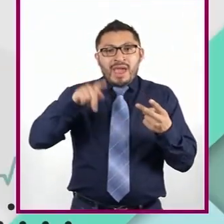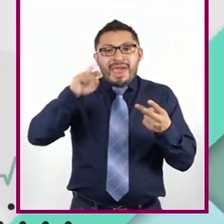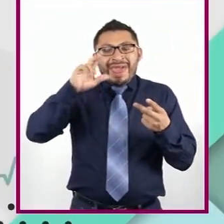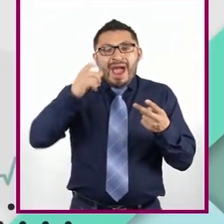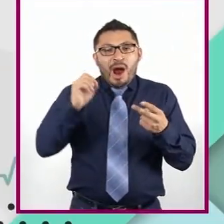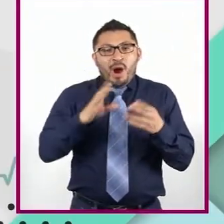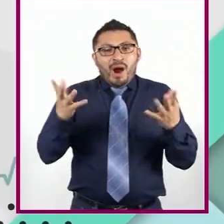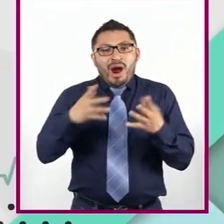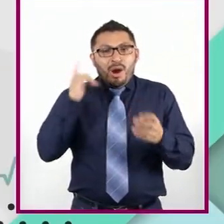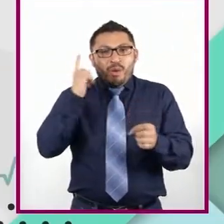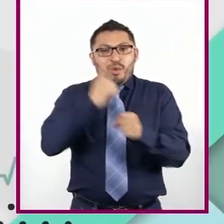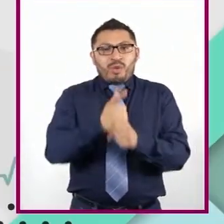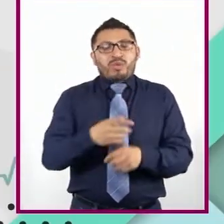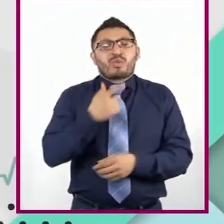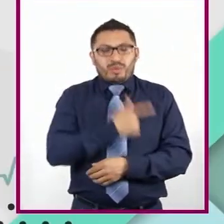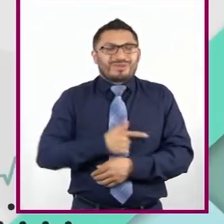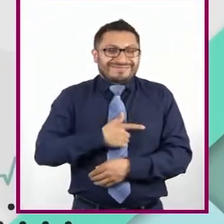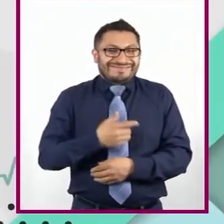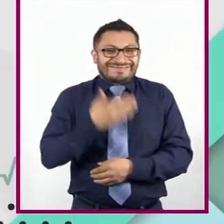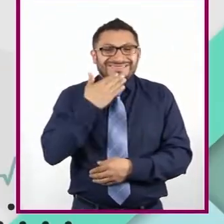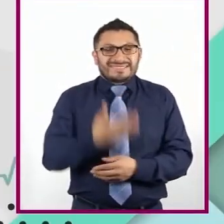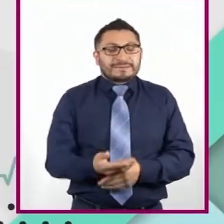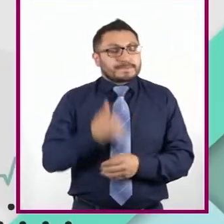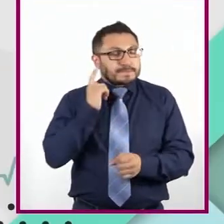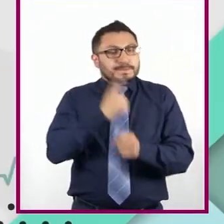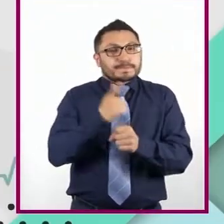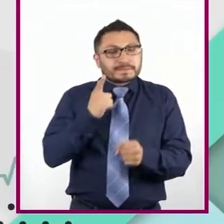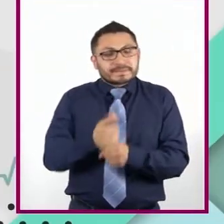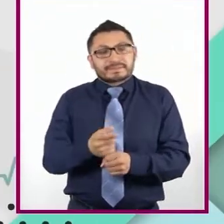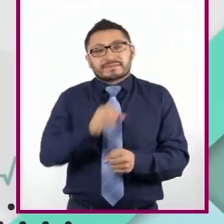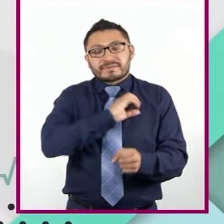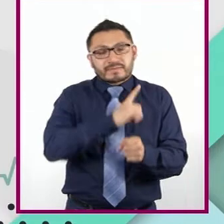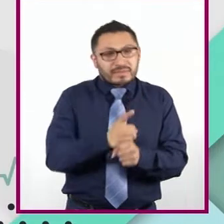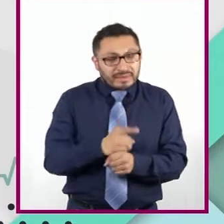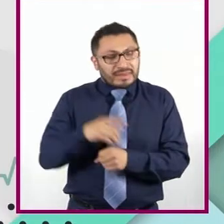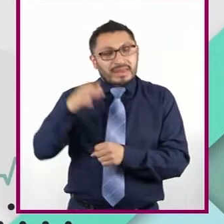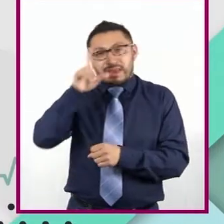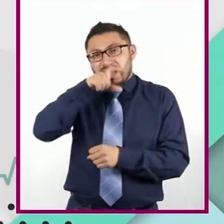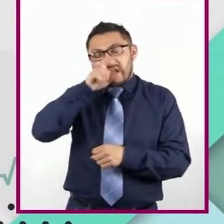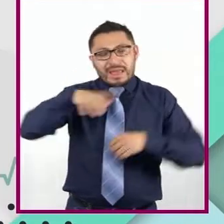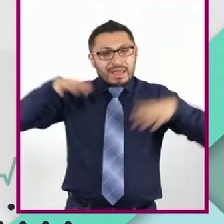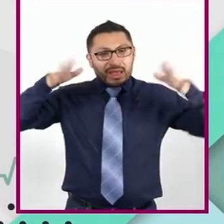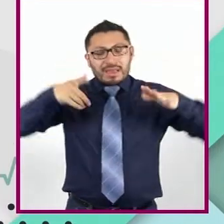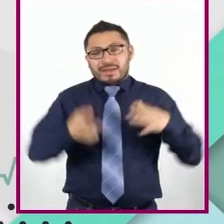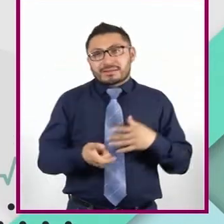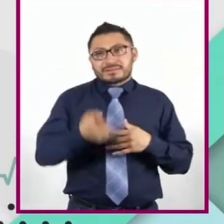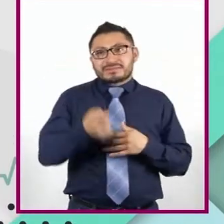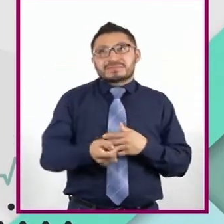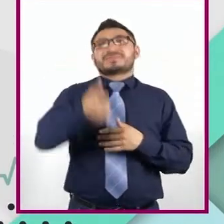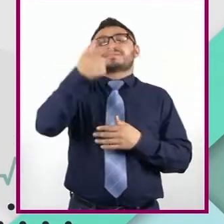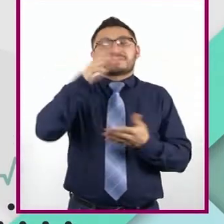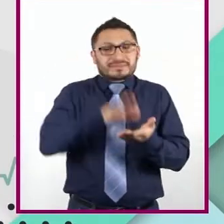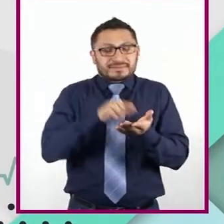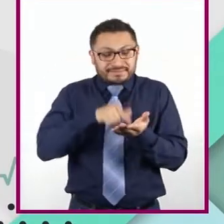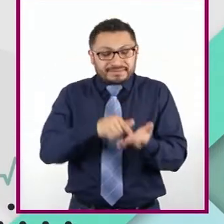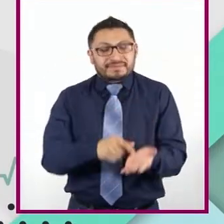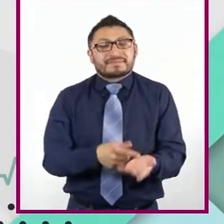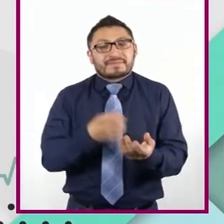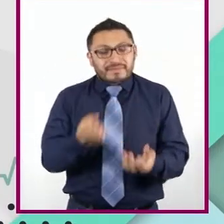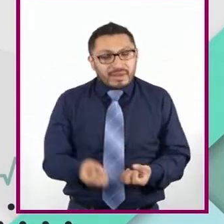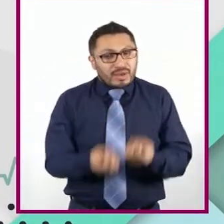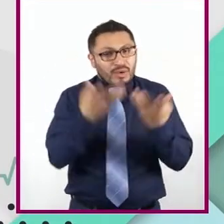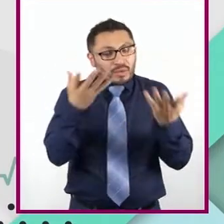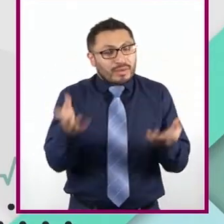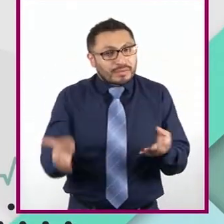gusto, Eduardo. Para determinar la probabilidad de obtener águila al lanzar una moneda, primero analizamos cuántos